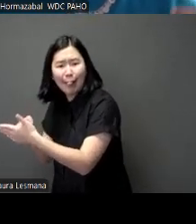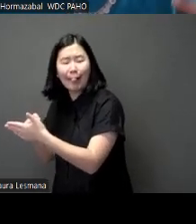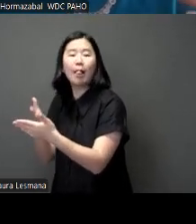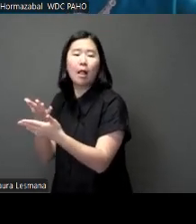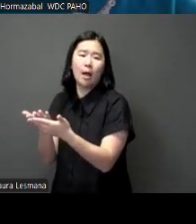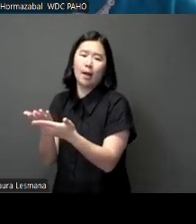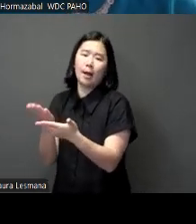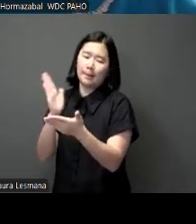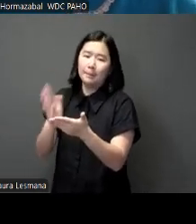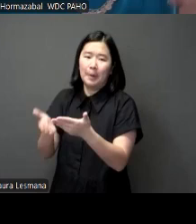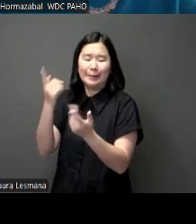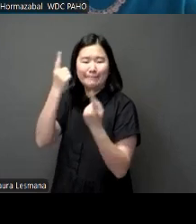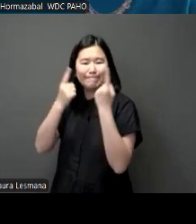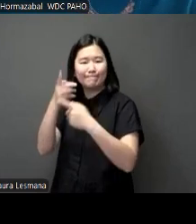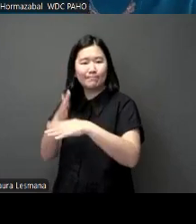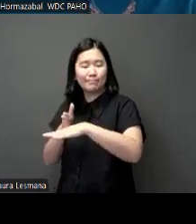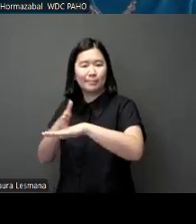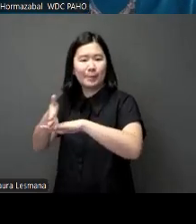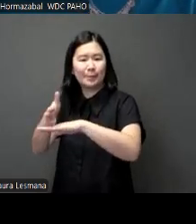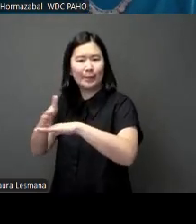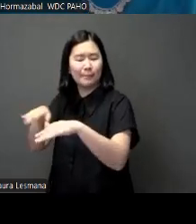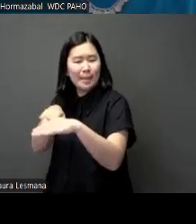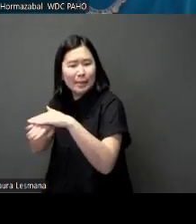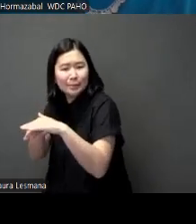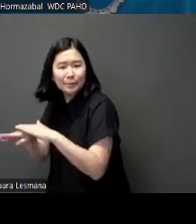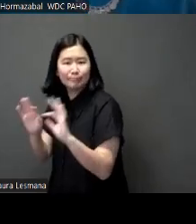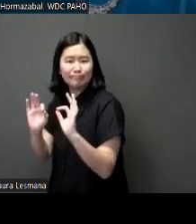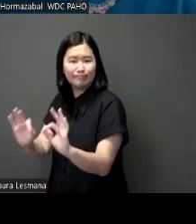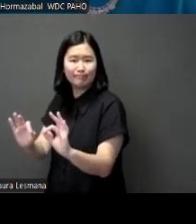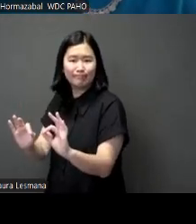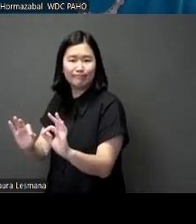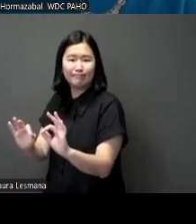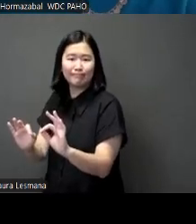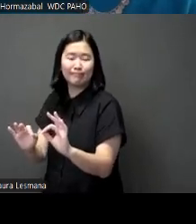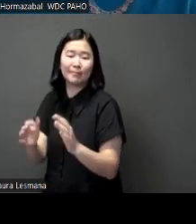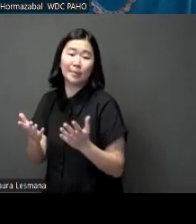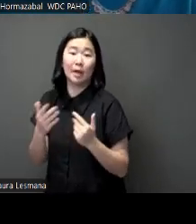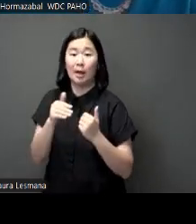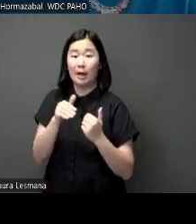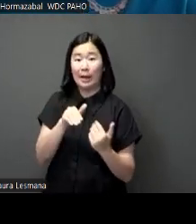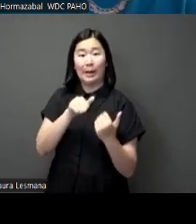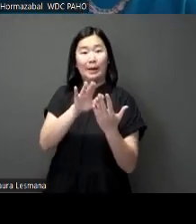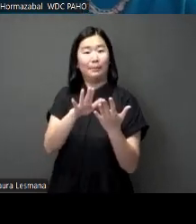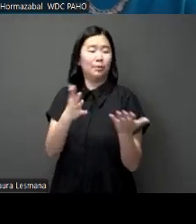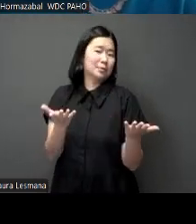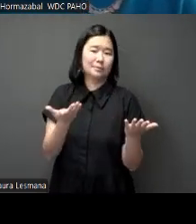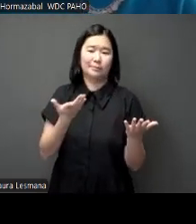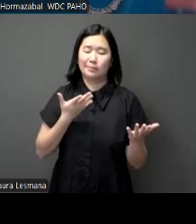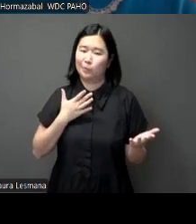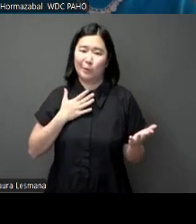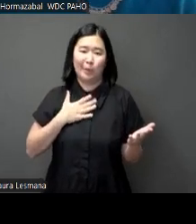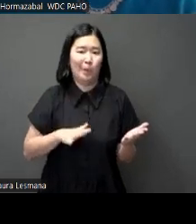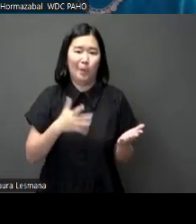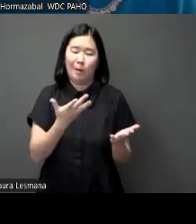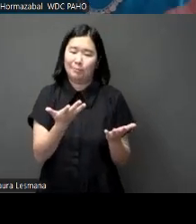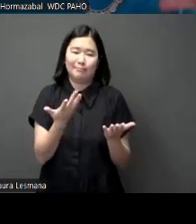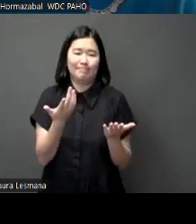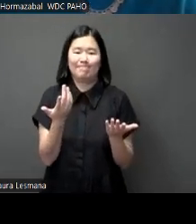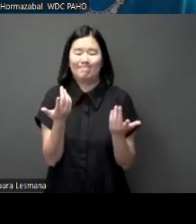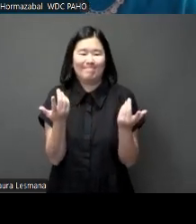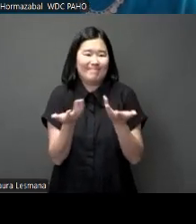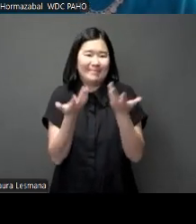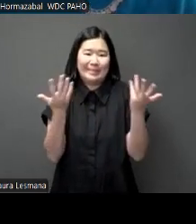permite sensibilizar, abrir la puerta a los equipos con respecto a la necesidad de hacer las cosas distintas y de cómo tenemos una